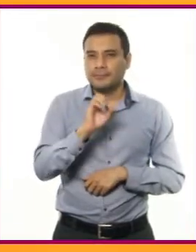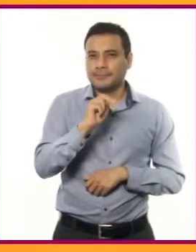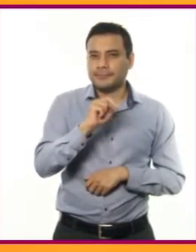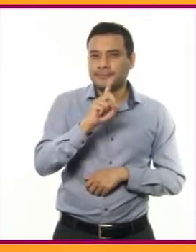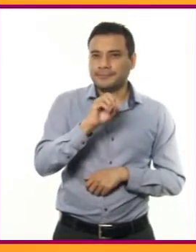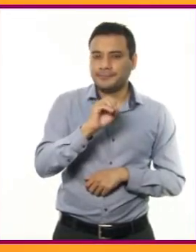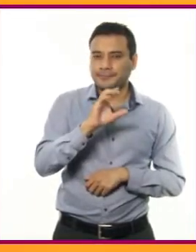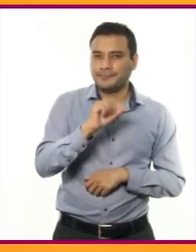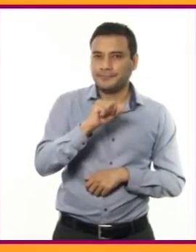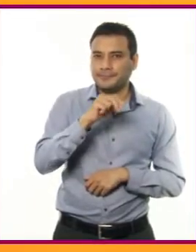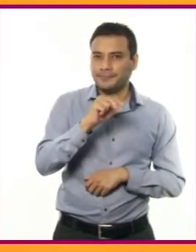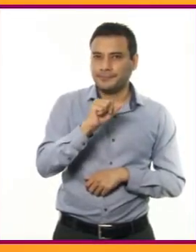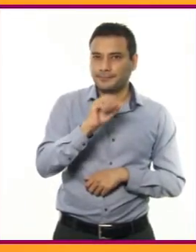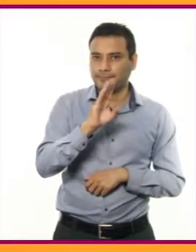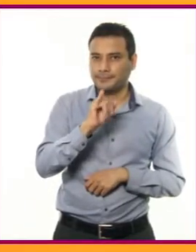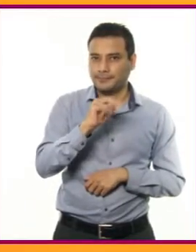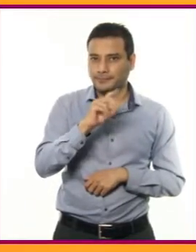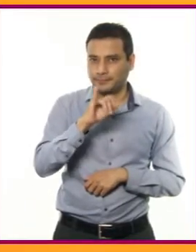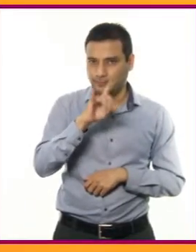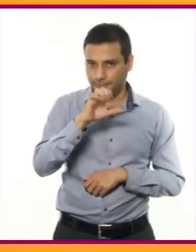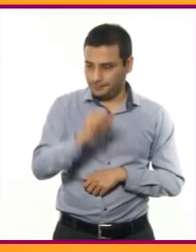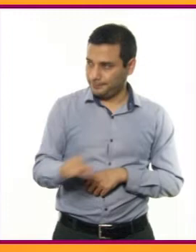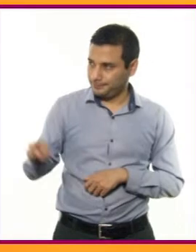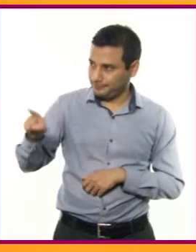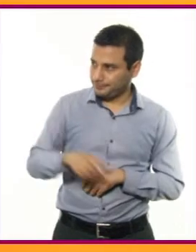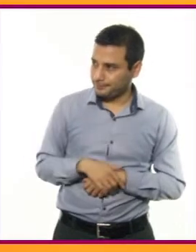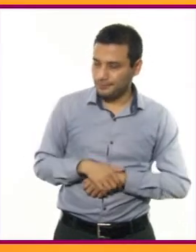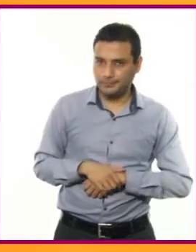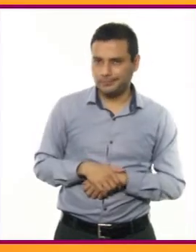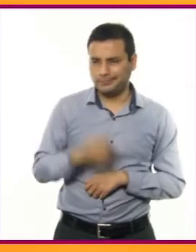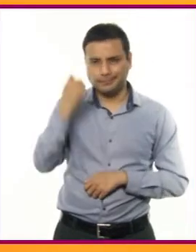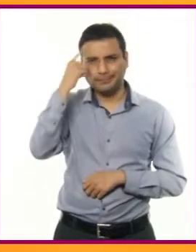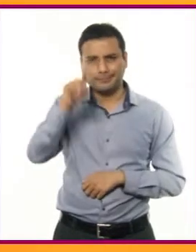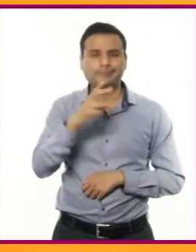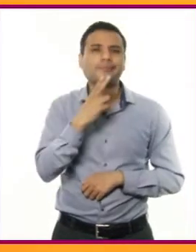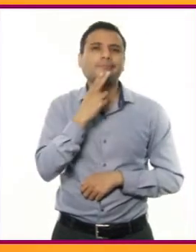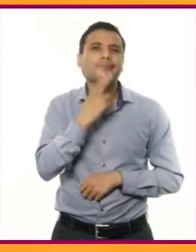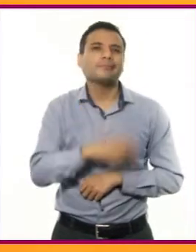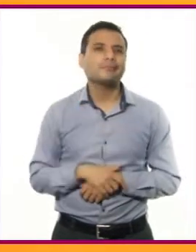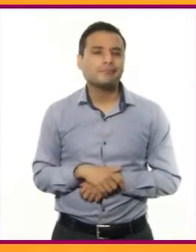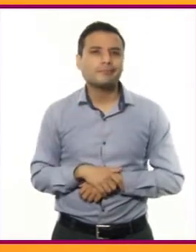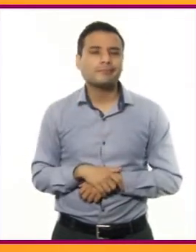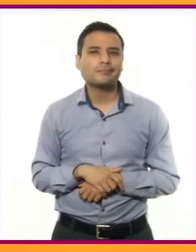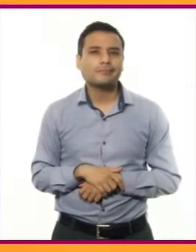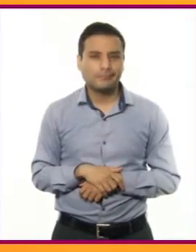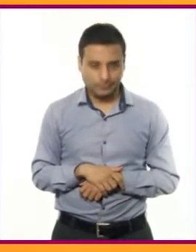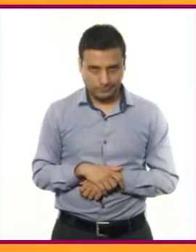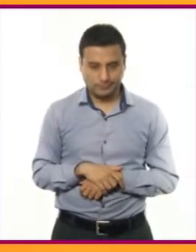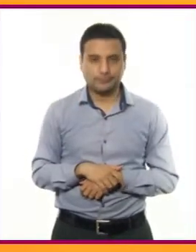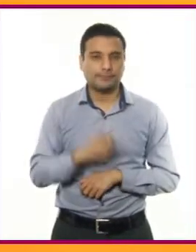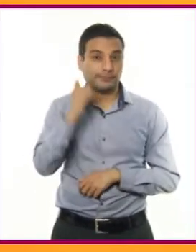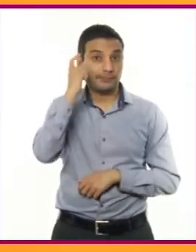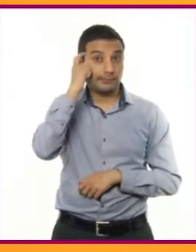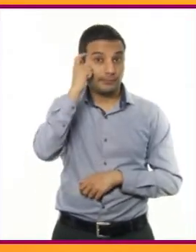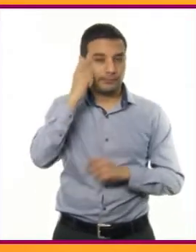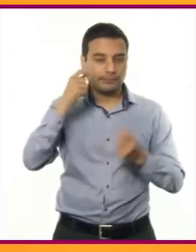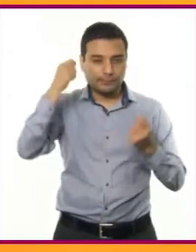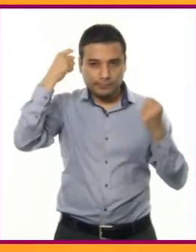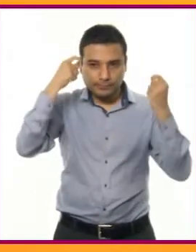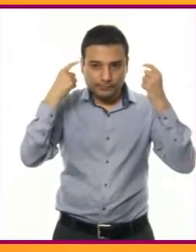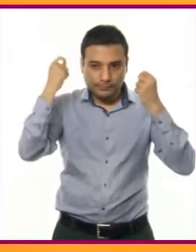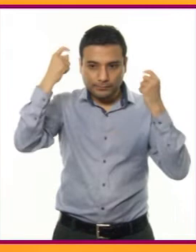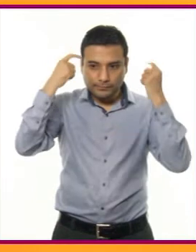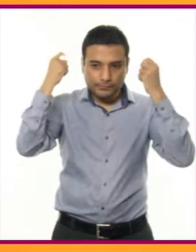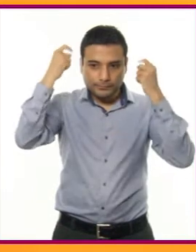endocannabinoides. Los endocannabinoides actúan como modulador de la neurotransmisión. Impide a las